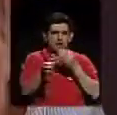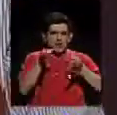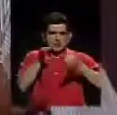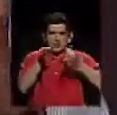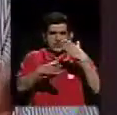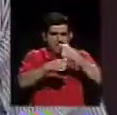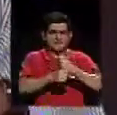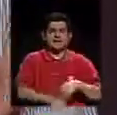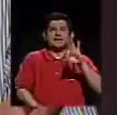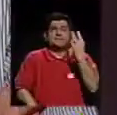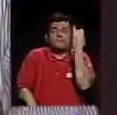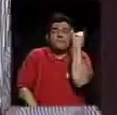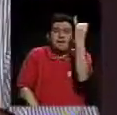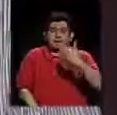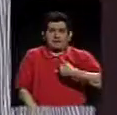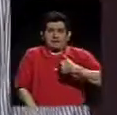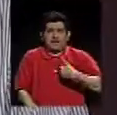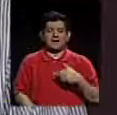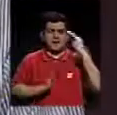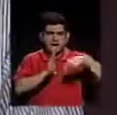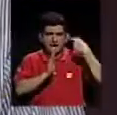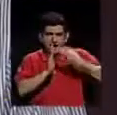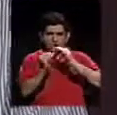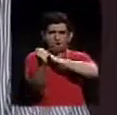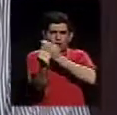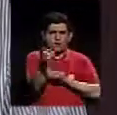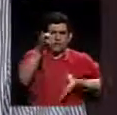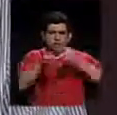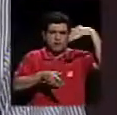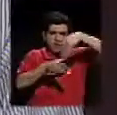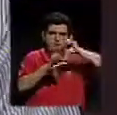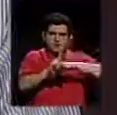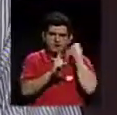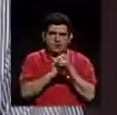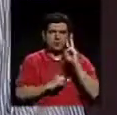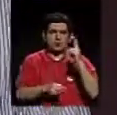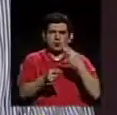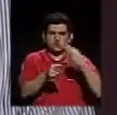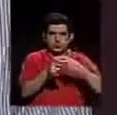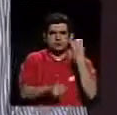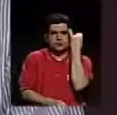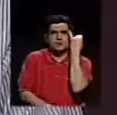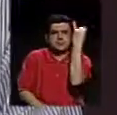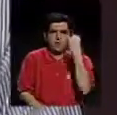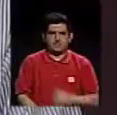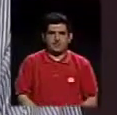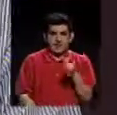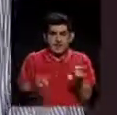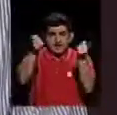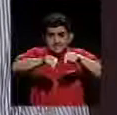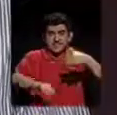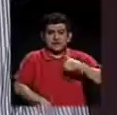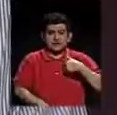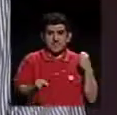la forma ideológica en que se entiende el papel del Poder Judicial en la sociedad. Esos dos nombramientos, ideológicamente hablando, entonces, van a